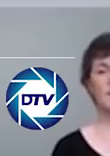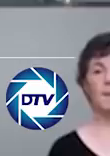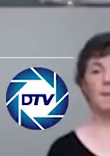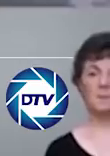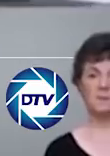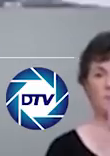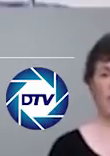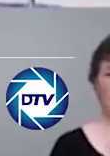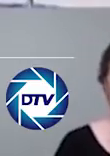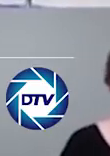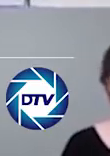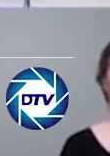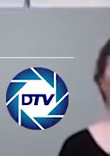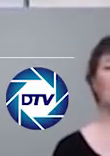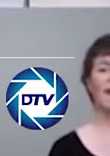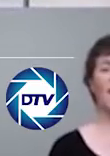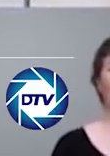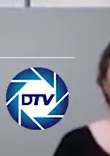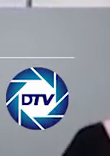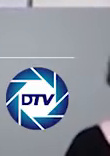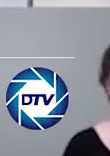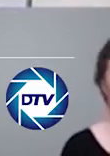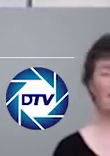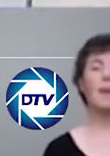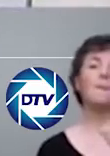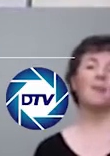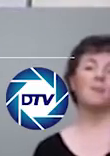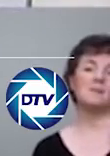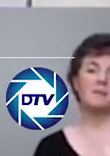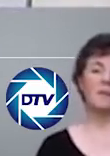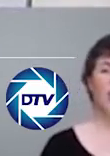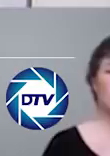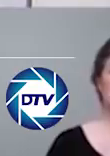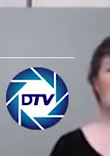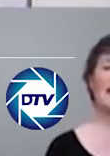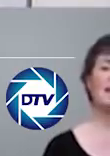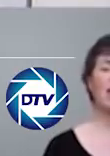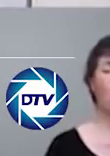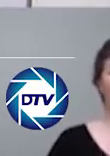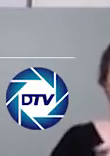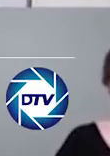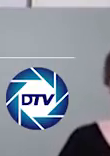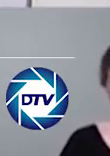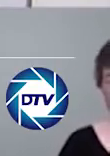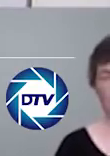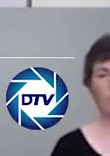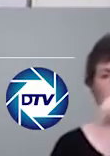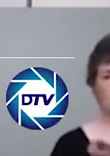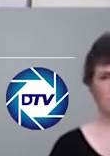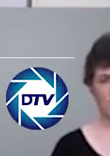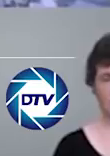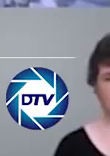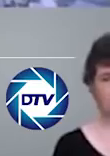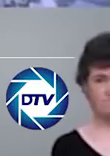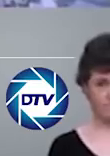otros y otras cadenas y otros medios que se han atrevido a entrar pero en general ha habido un silencio tremendo ya veis lo que más me preocupa en